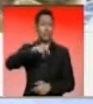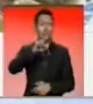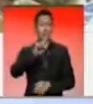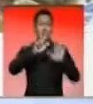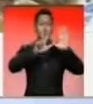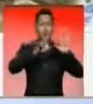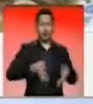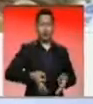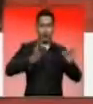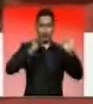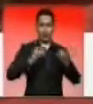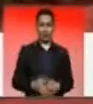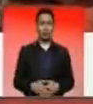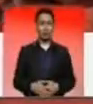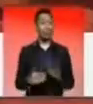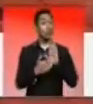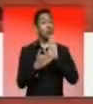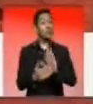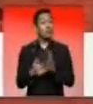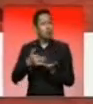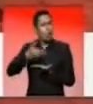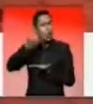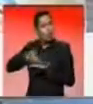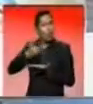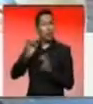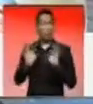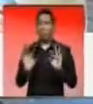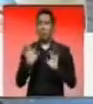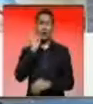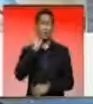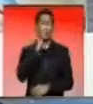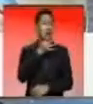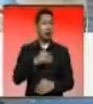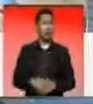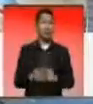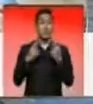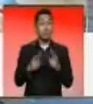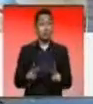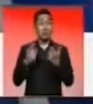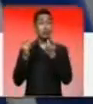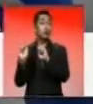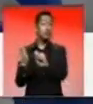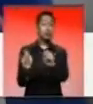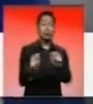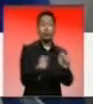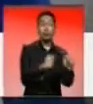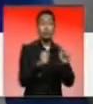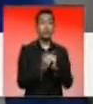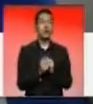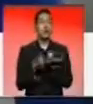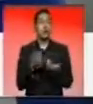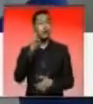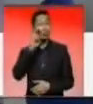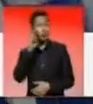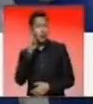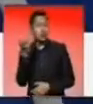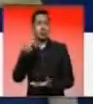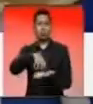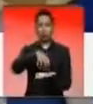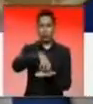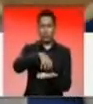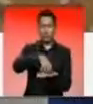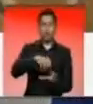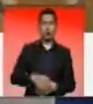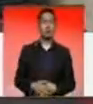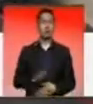febrero. Trajeron muestras de su gastronomía deliciosa y promocionaron los atractivos turísticos de la provincia, que ha sido